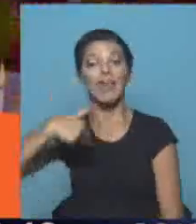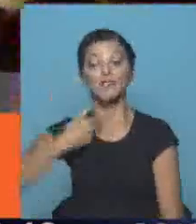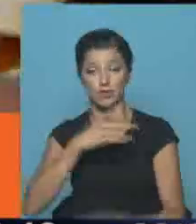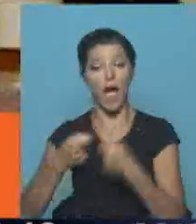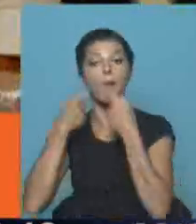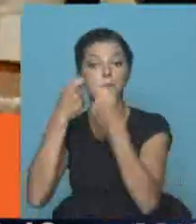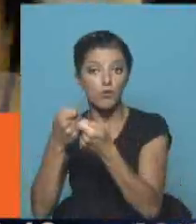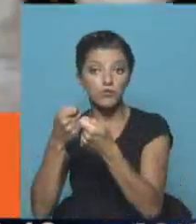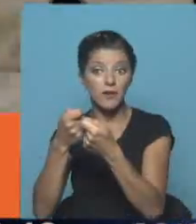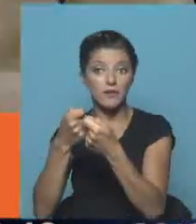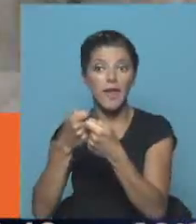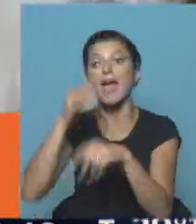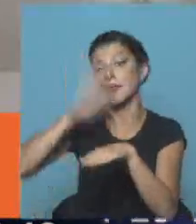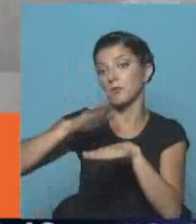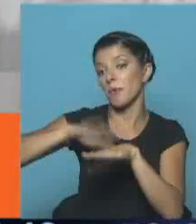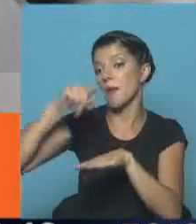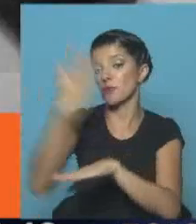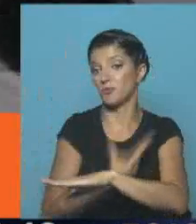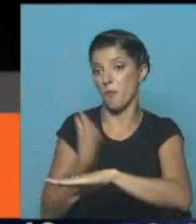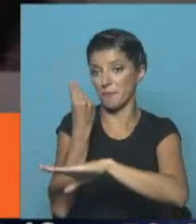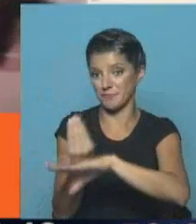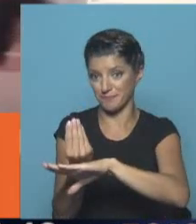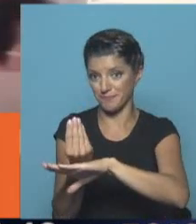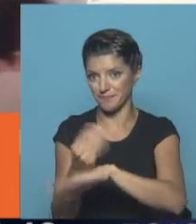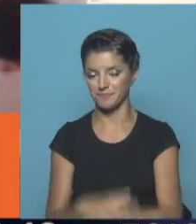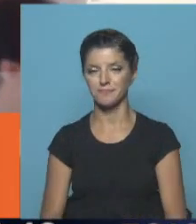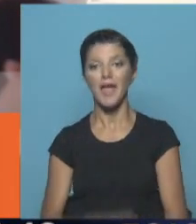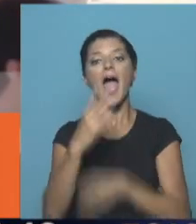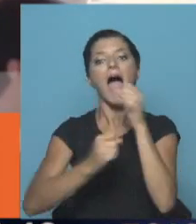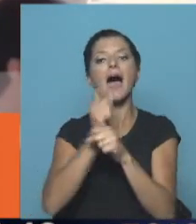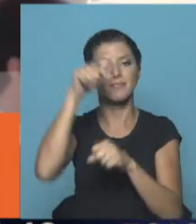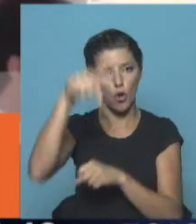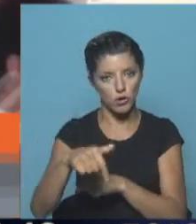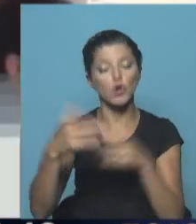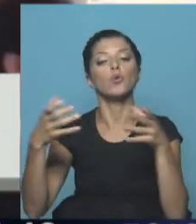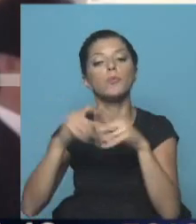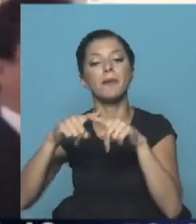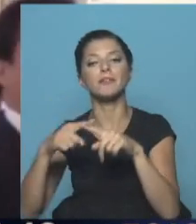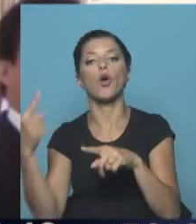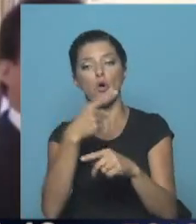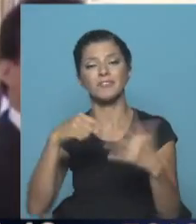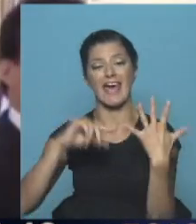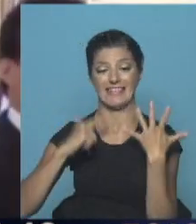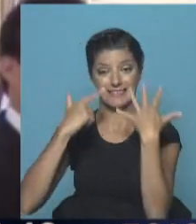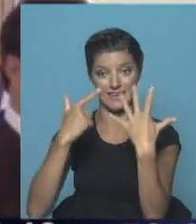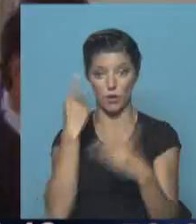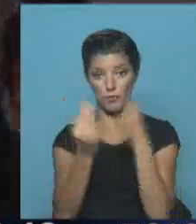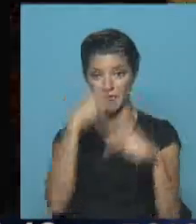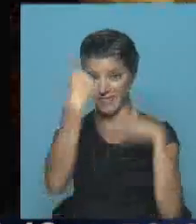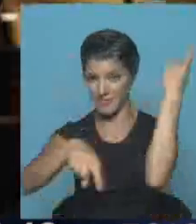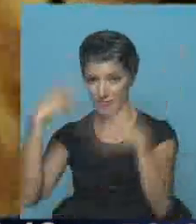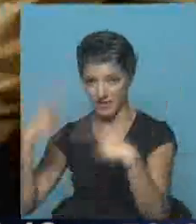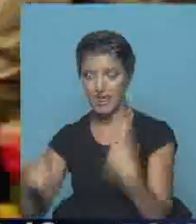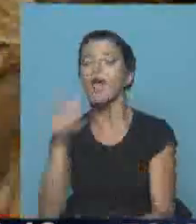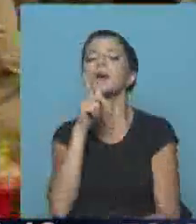tarea de quien lo suceda en el gobierno. Hasta ahora, y con una oposición fragmentada en 7 postulantes, quien se perfila